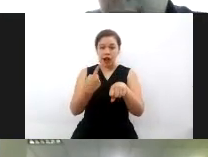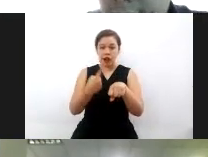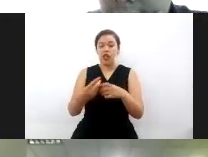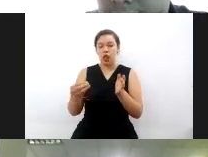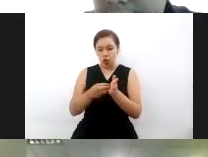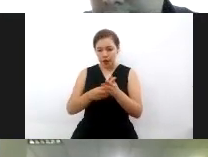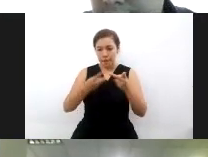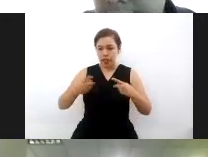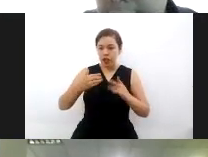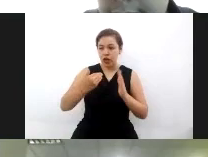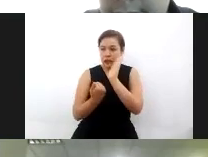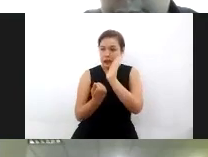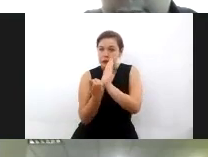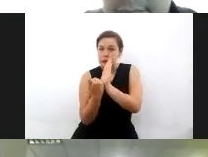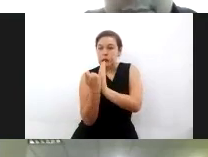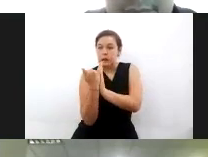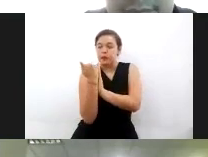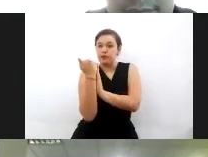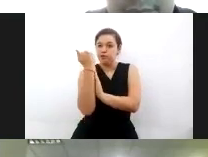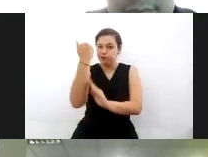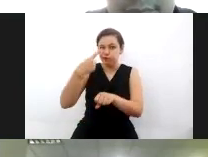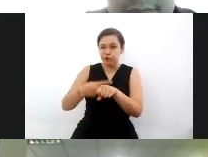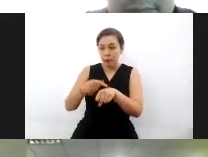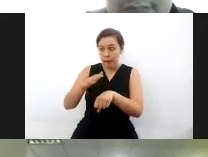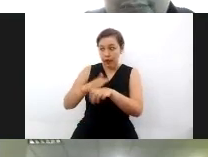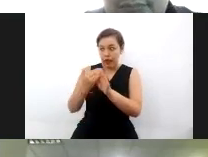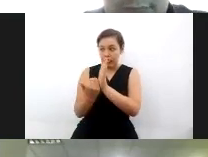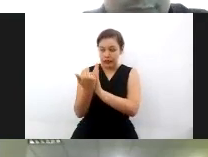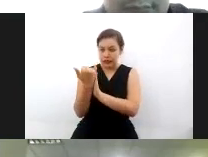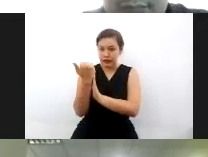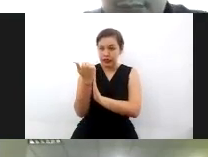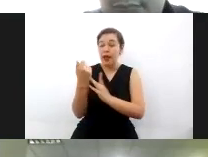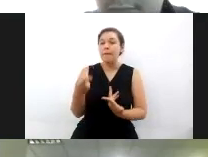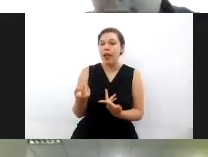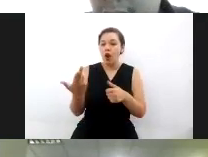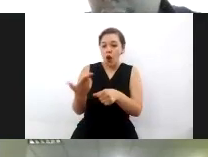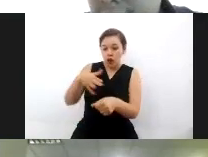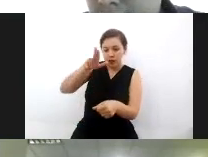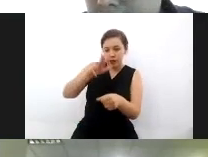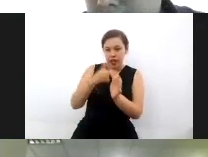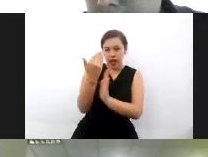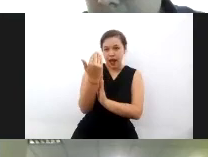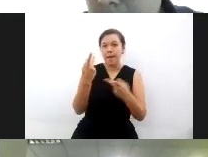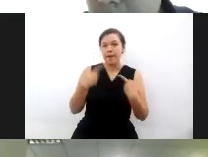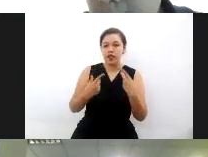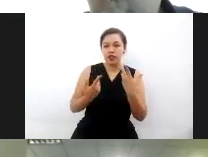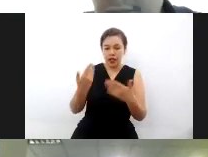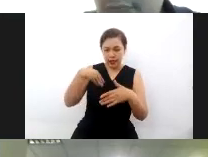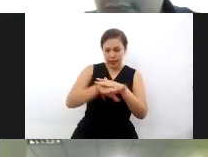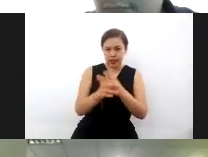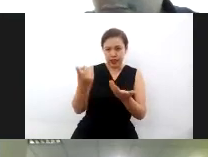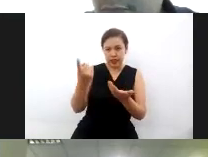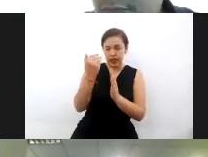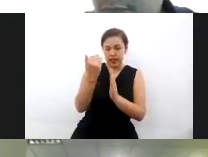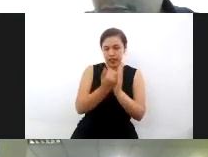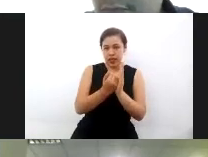casos confirmados de COVID, aunque ya la ocupación hospitalaria ha bajado más del 50%, todavía se está